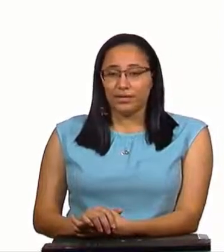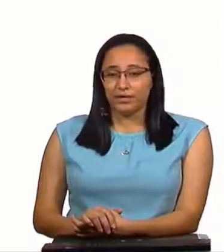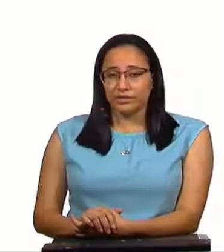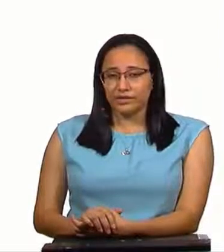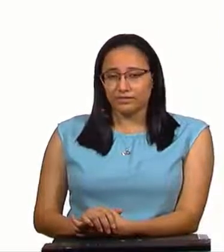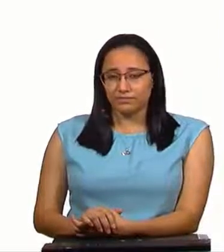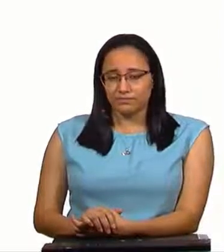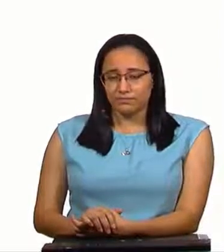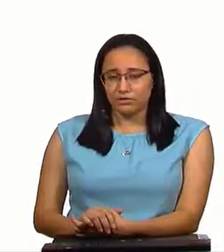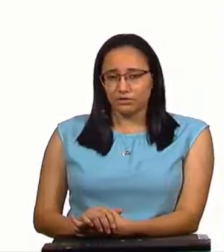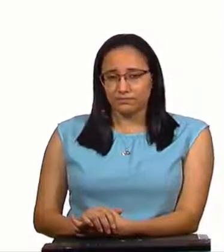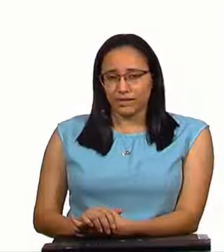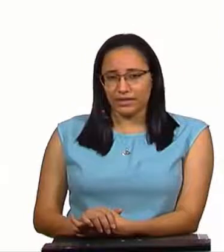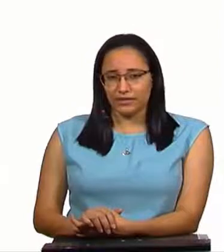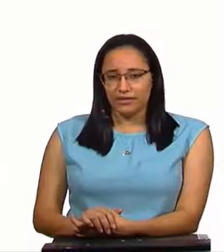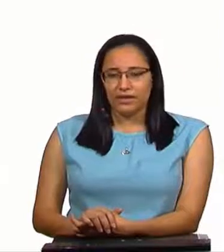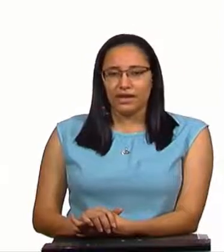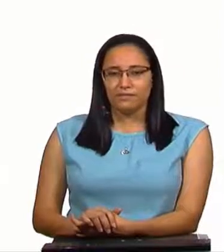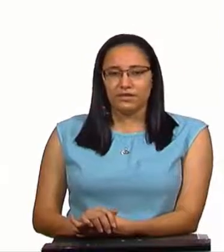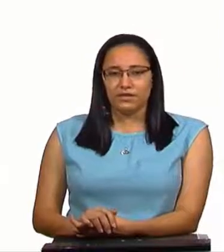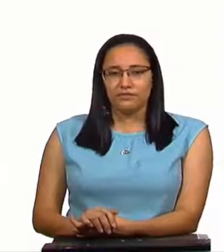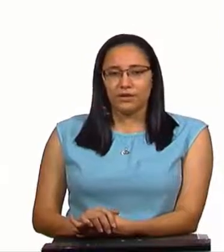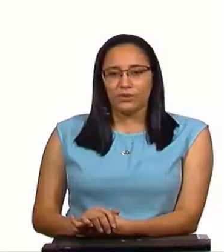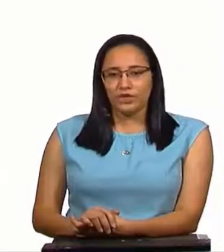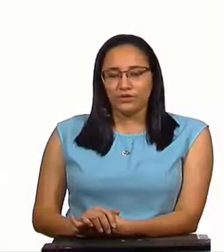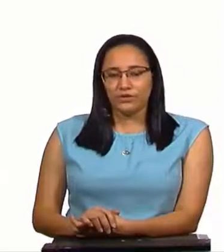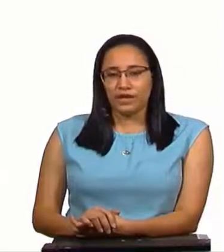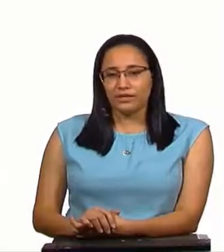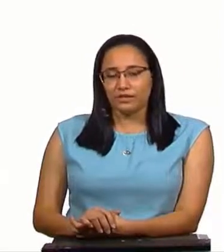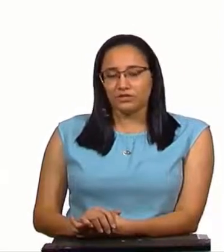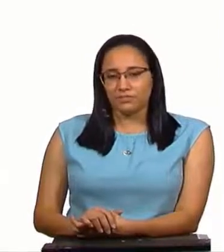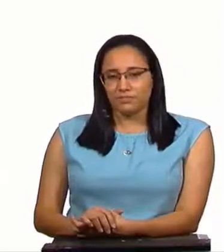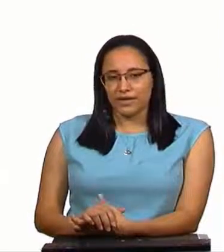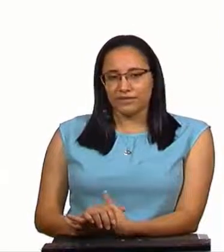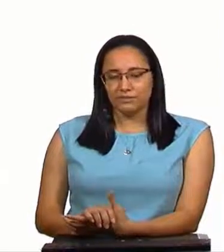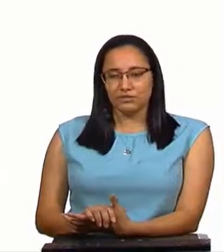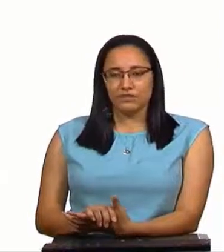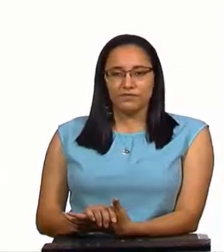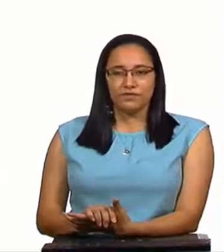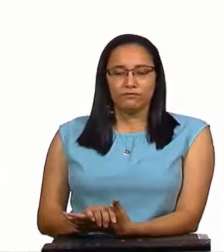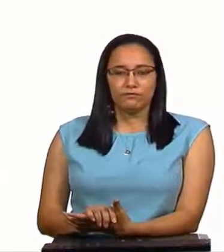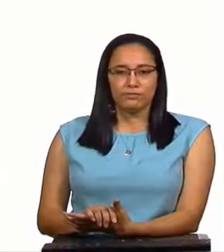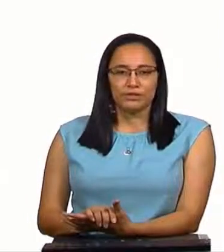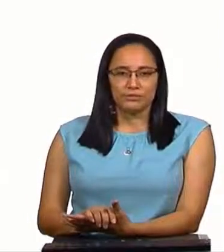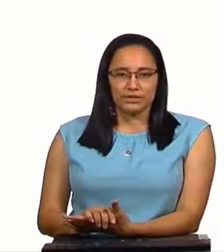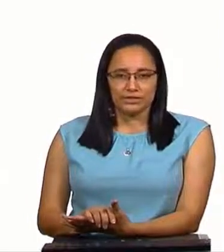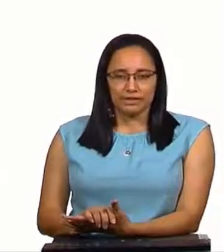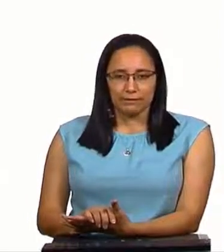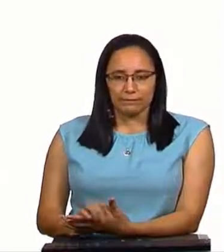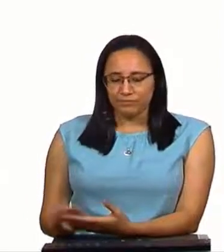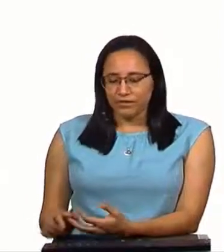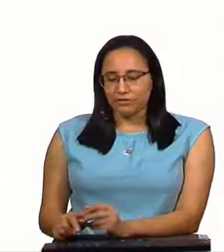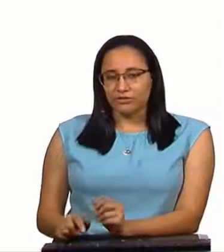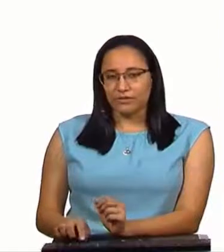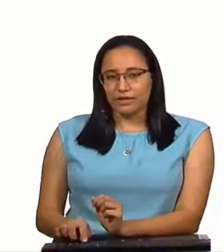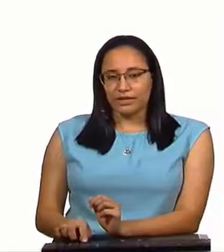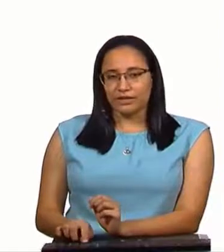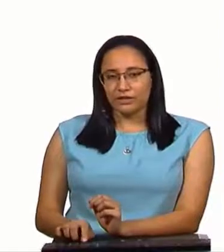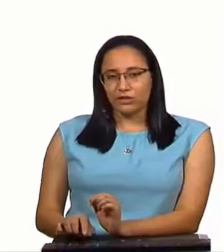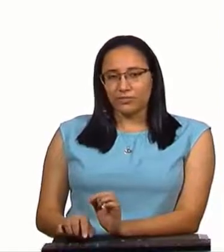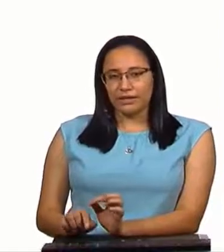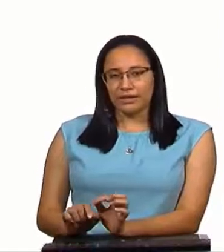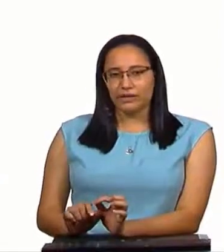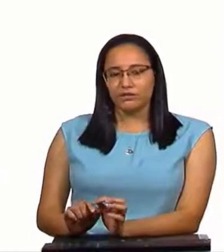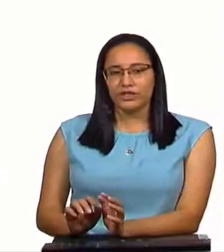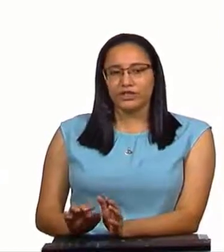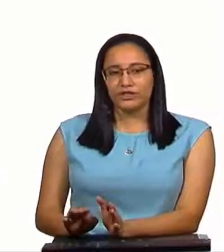You'd better go to bed. I'm tired. If I were you, I'd go to bed. Tenemos diferentes formas de utilizarlo. Entonces, para que quede